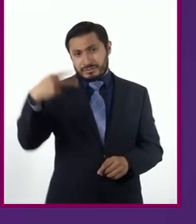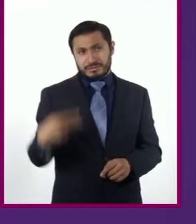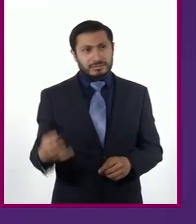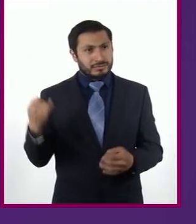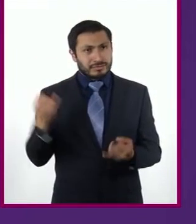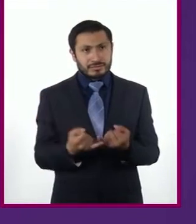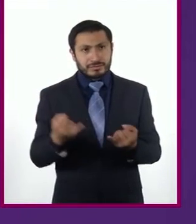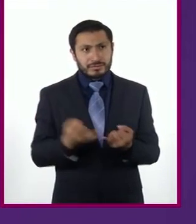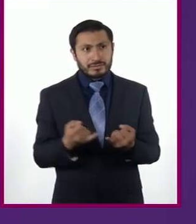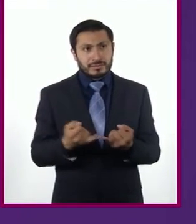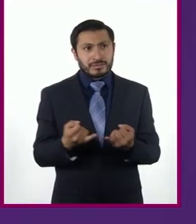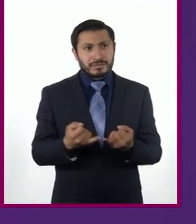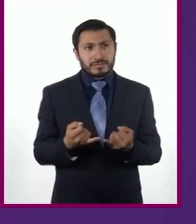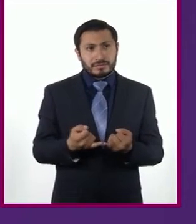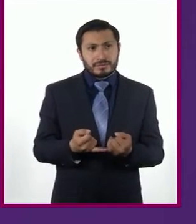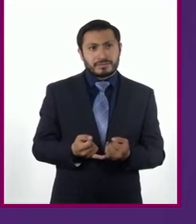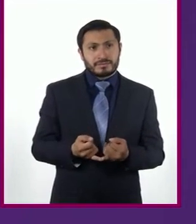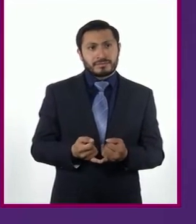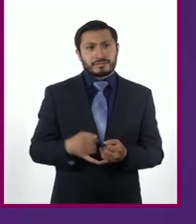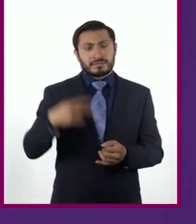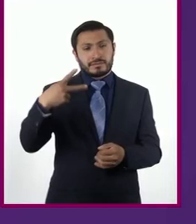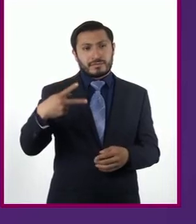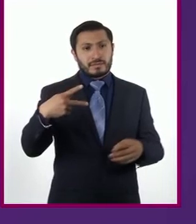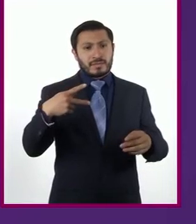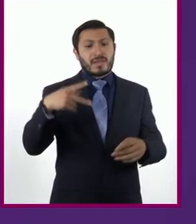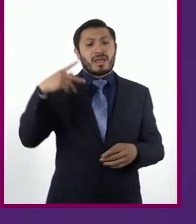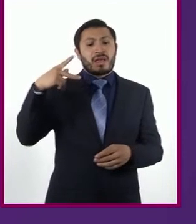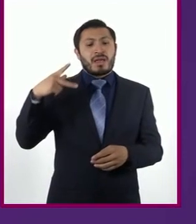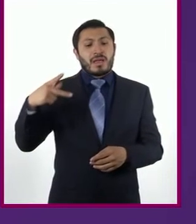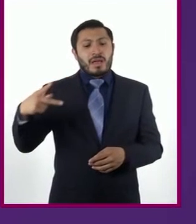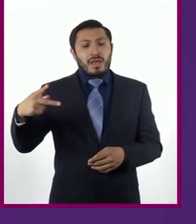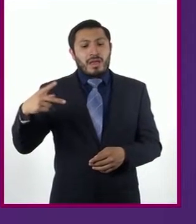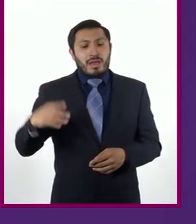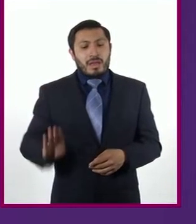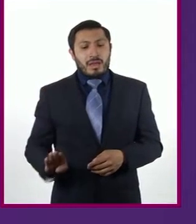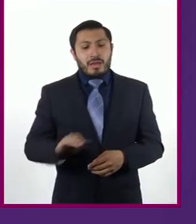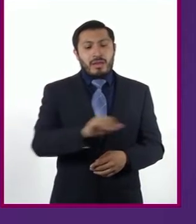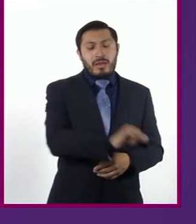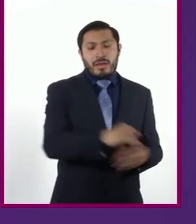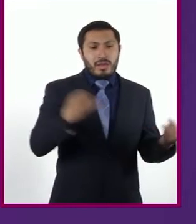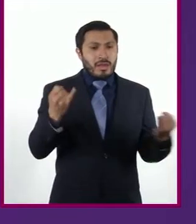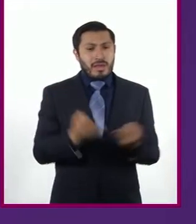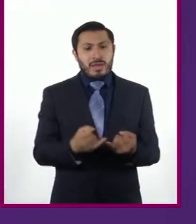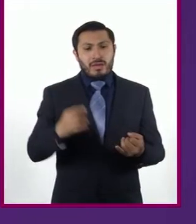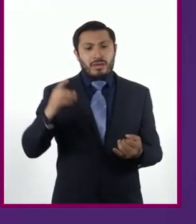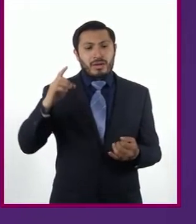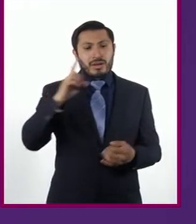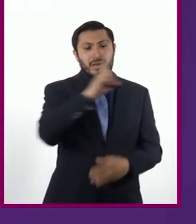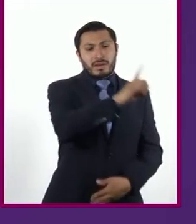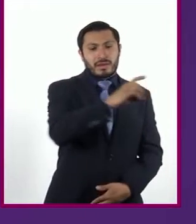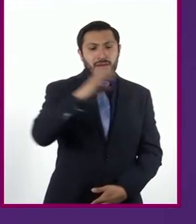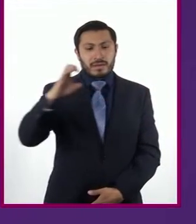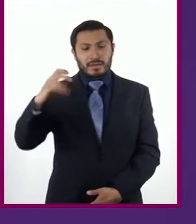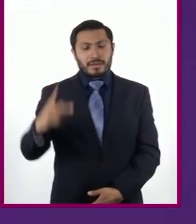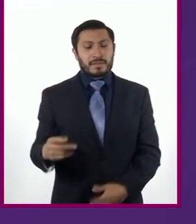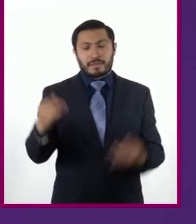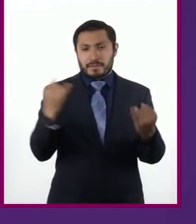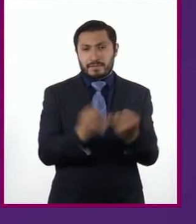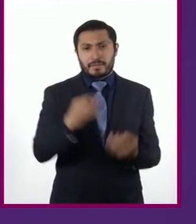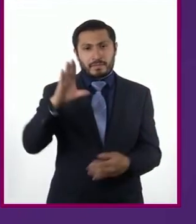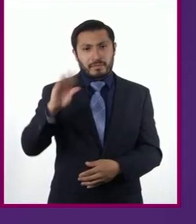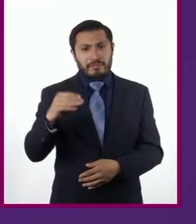casos. El ángulo PBA es igual al ángulo DCP, igual a 90